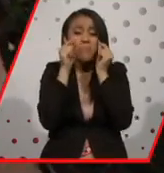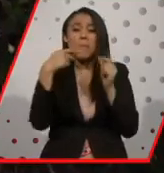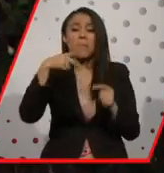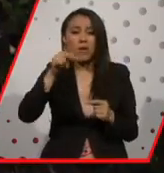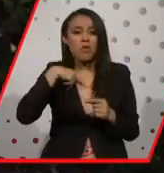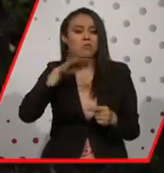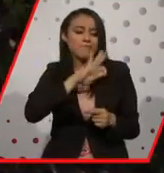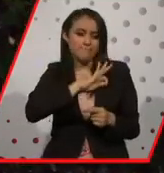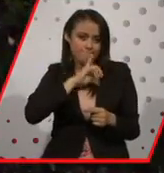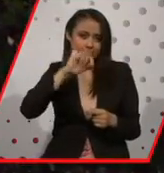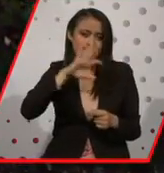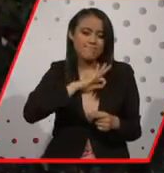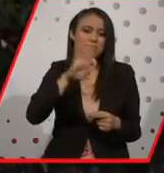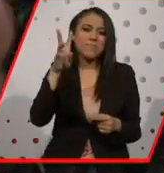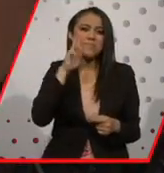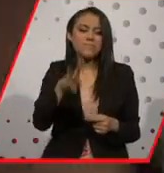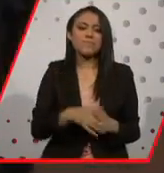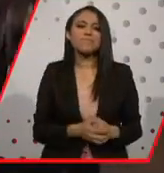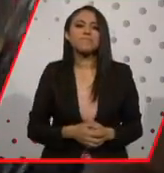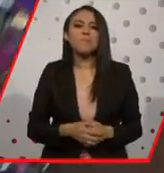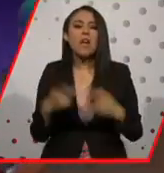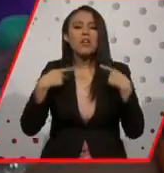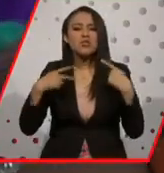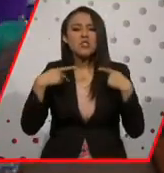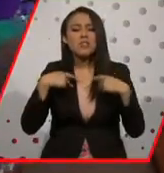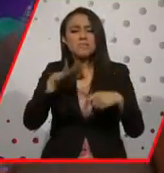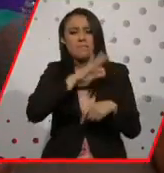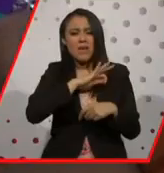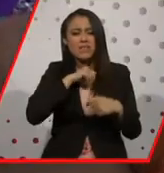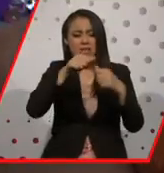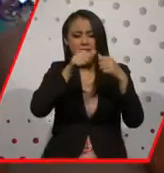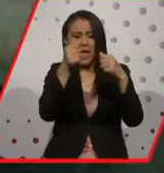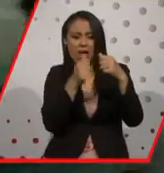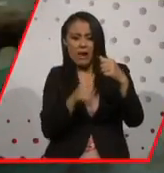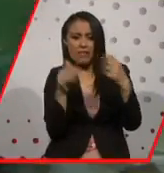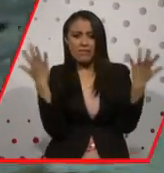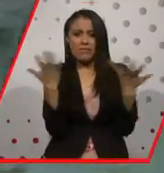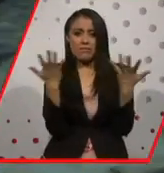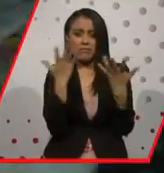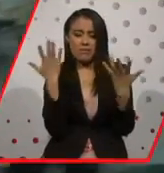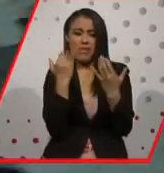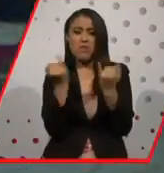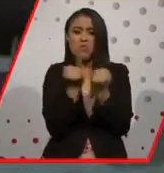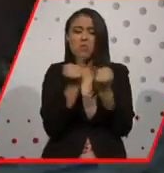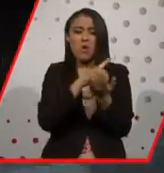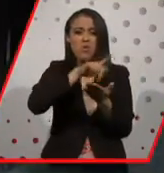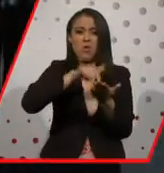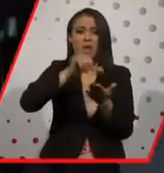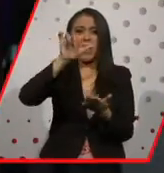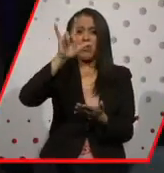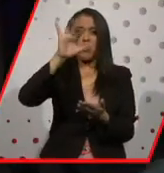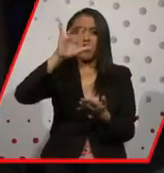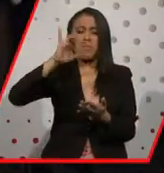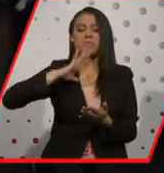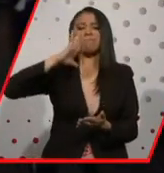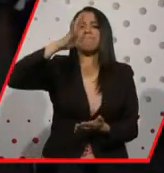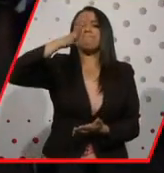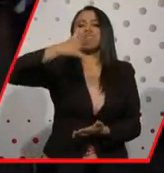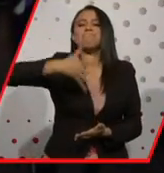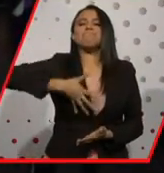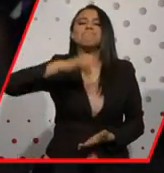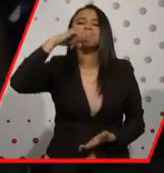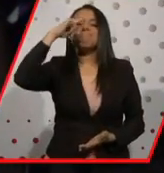incremente el número de artesanos y que Acolman se siga caracterizando por sus piñatas. Yo creo que cada piñata que hacemos